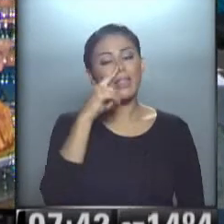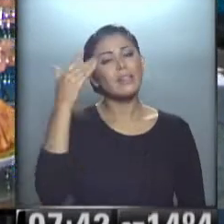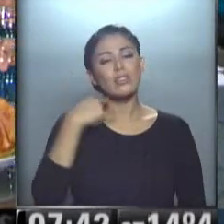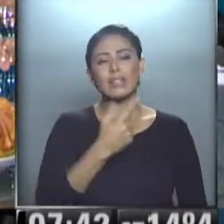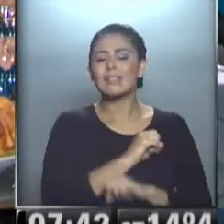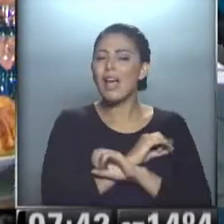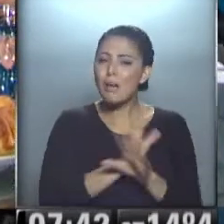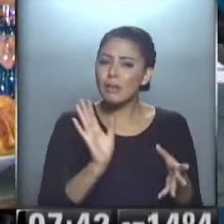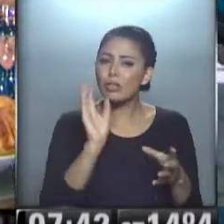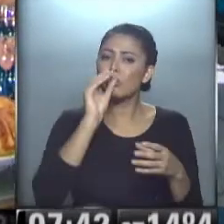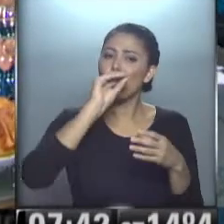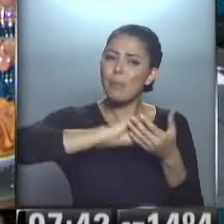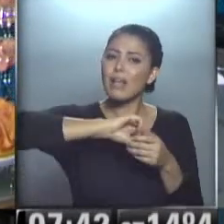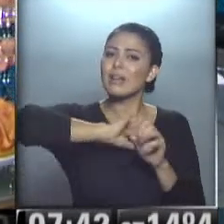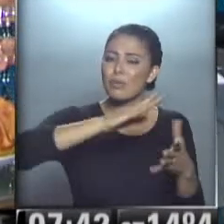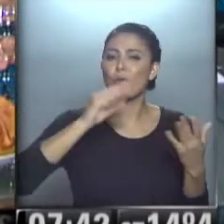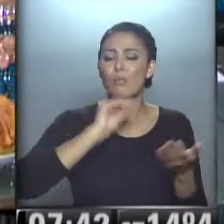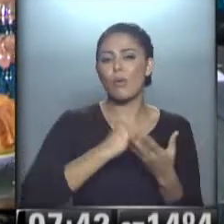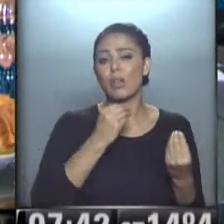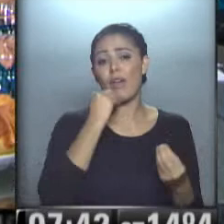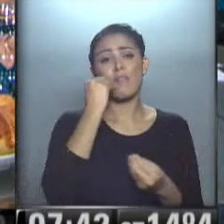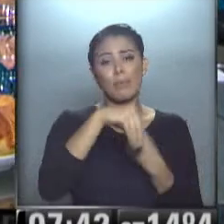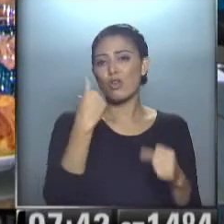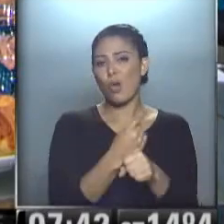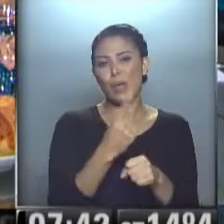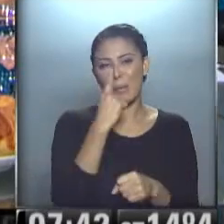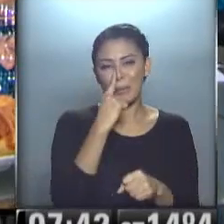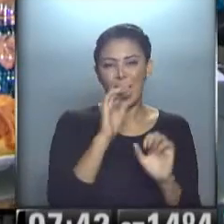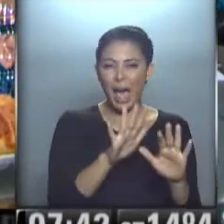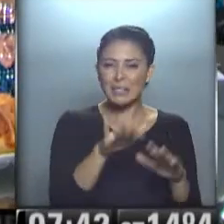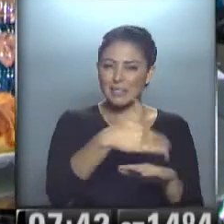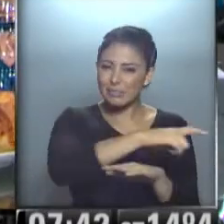una tragedia dentro de otra tragedia porque evidentemente una familia no puede vivir en esas condiciones de ninguna manera